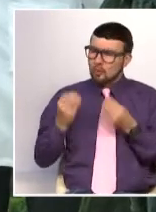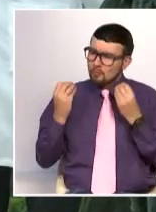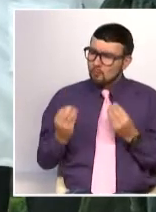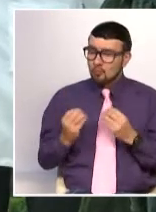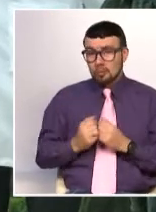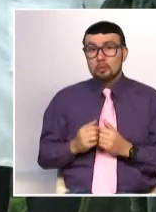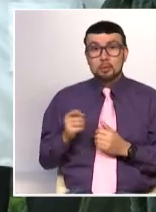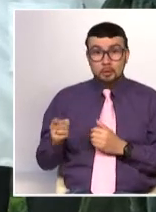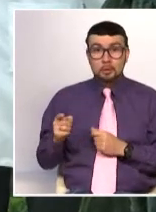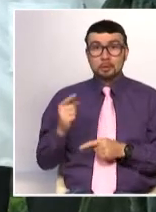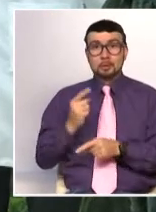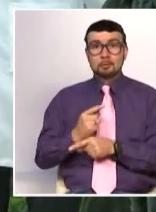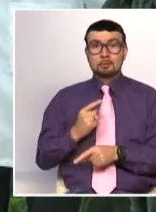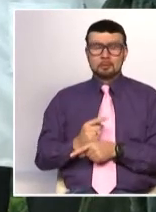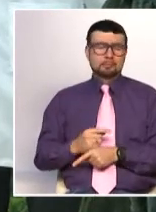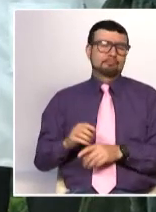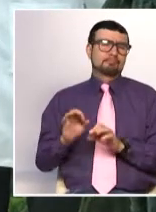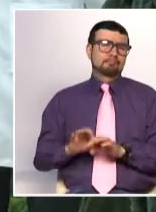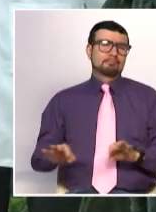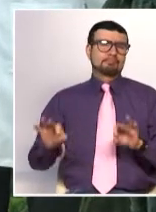los resultados maravillosos